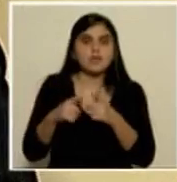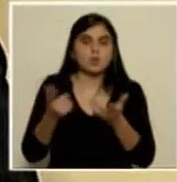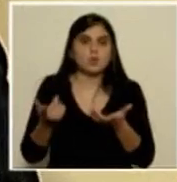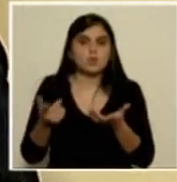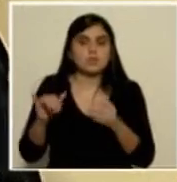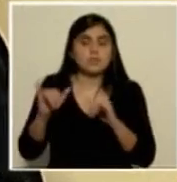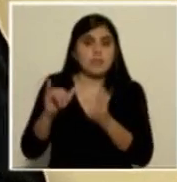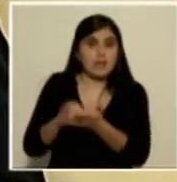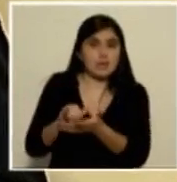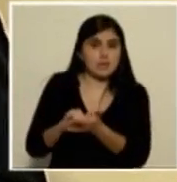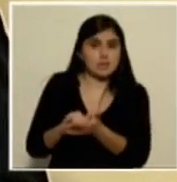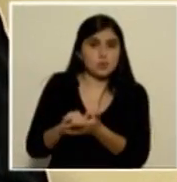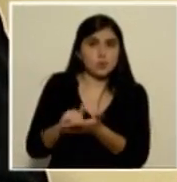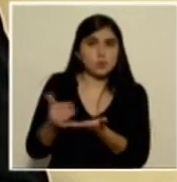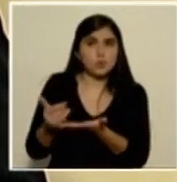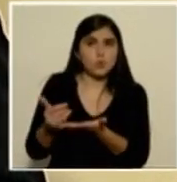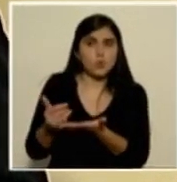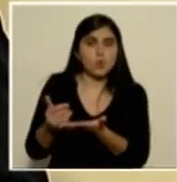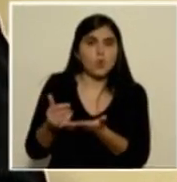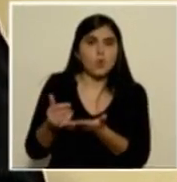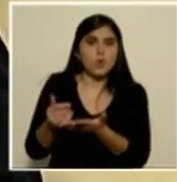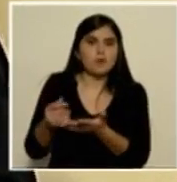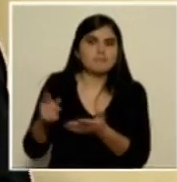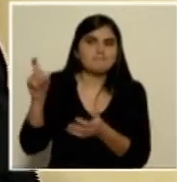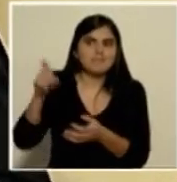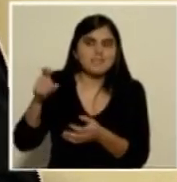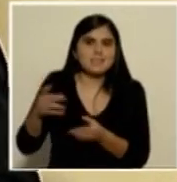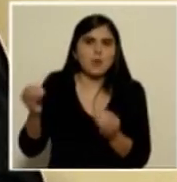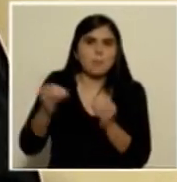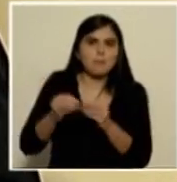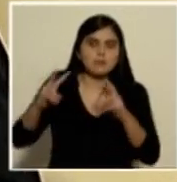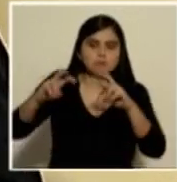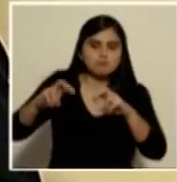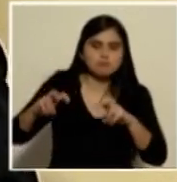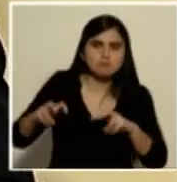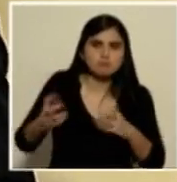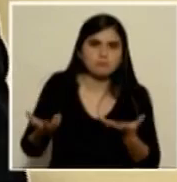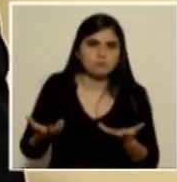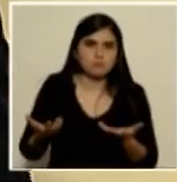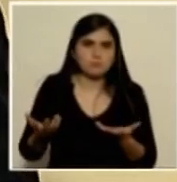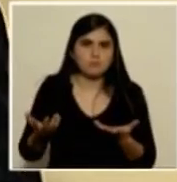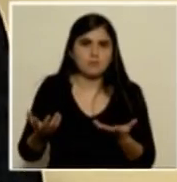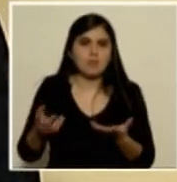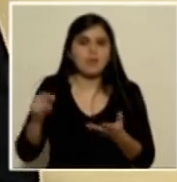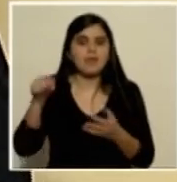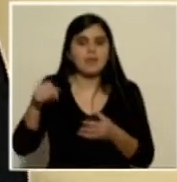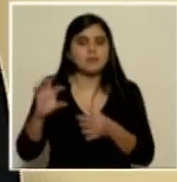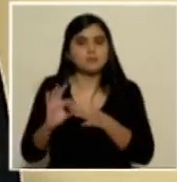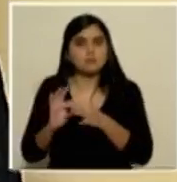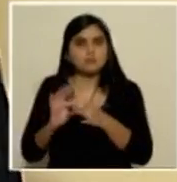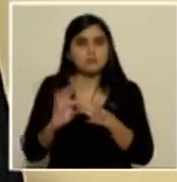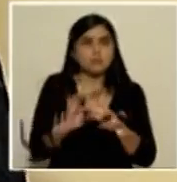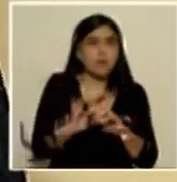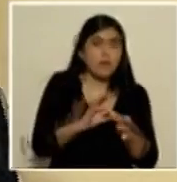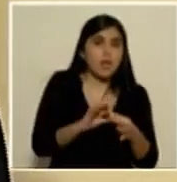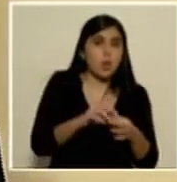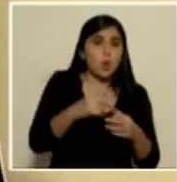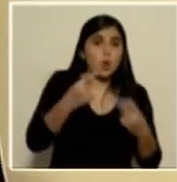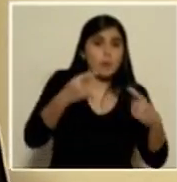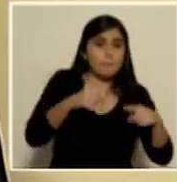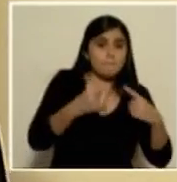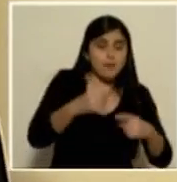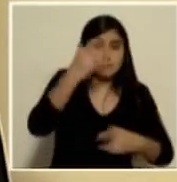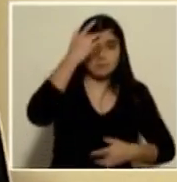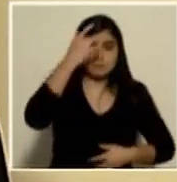eso merita pues también que se hagan más muestras. Así que pues obviamente esto es correspondiente entre lo que está ocurriendo epidemiológicamente y lo que